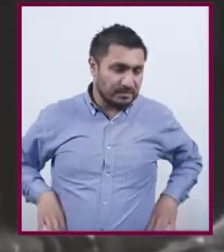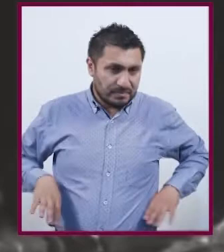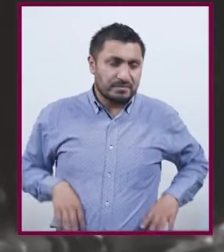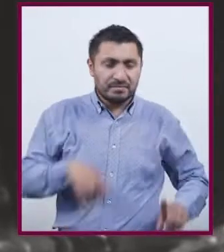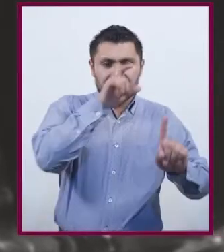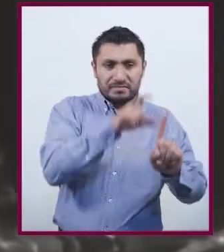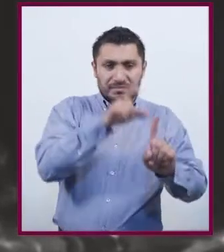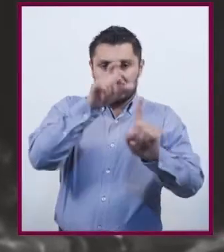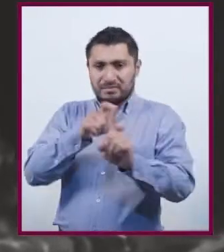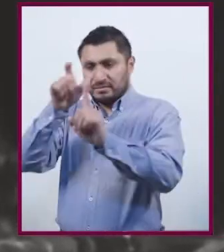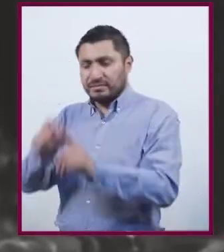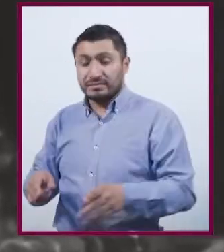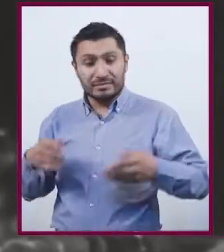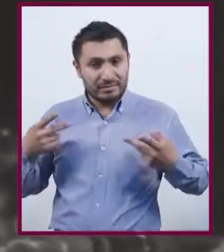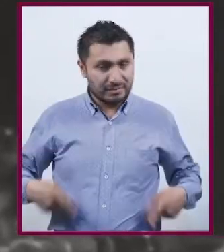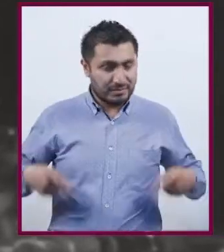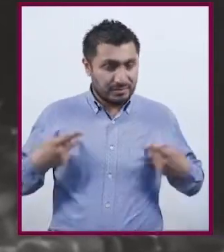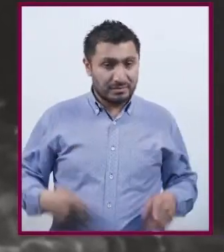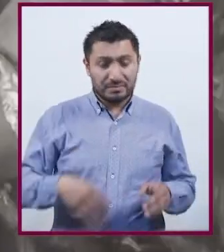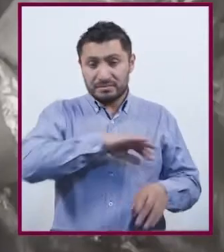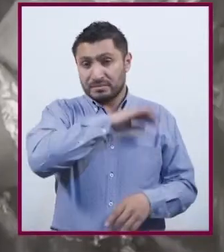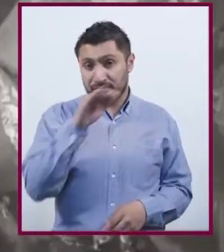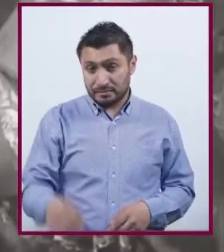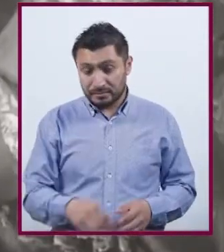lo que se personalizaban las sepulturas.